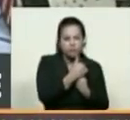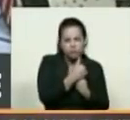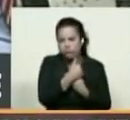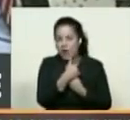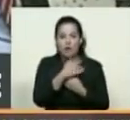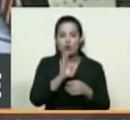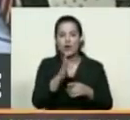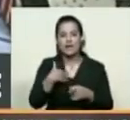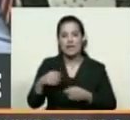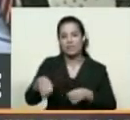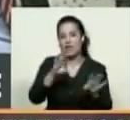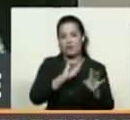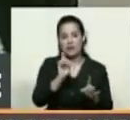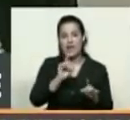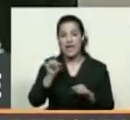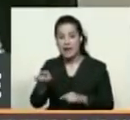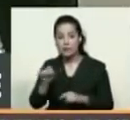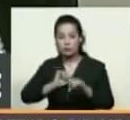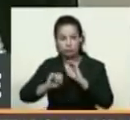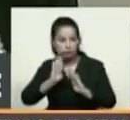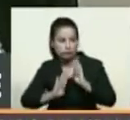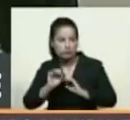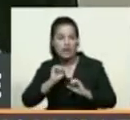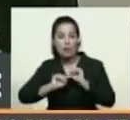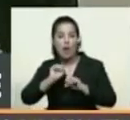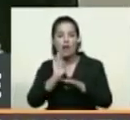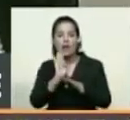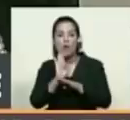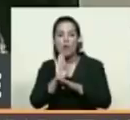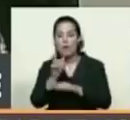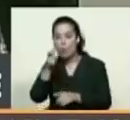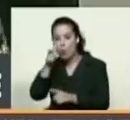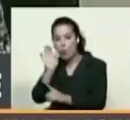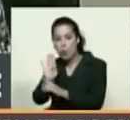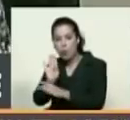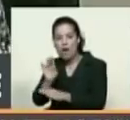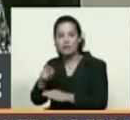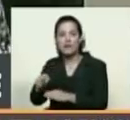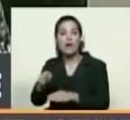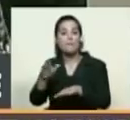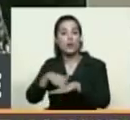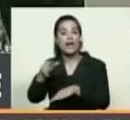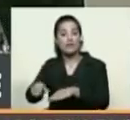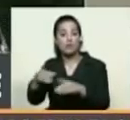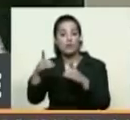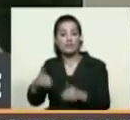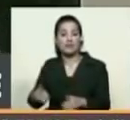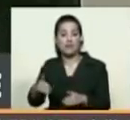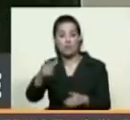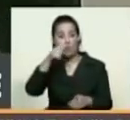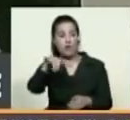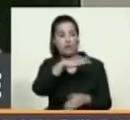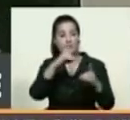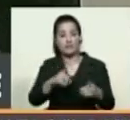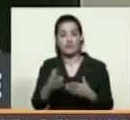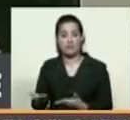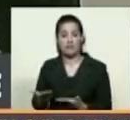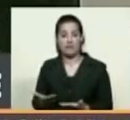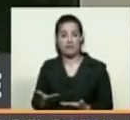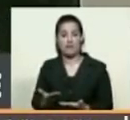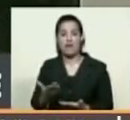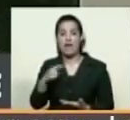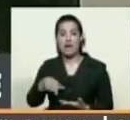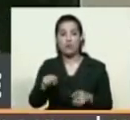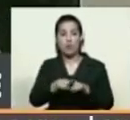fondo preservando y resguardando y siendo guardianes de la voluntad popular del pueblo de Venezuela. Son guardianes